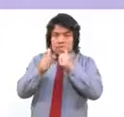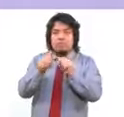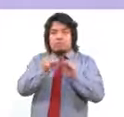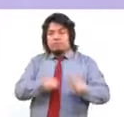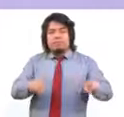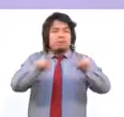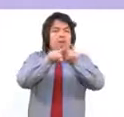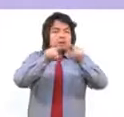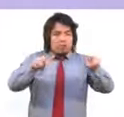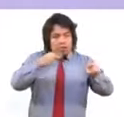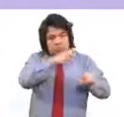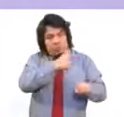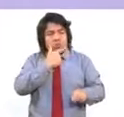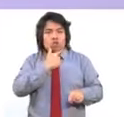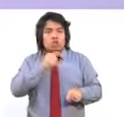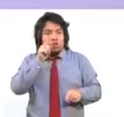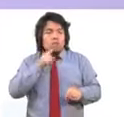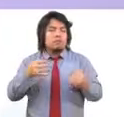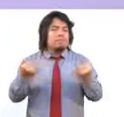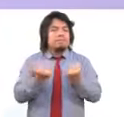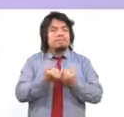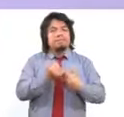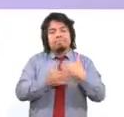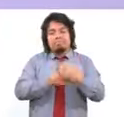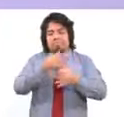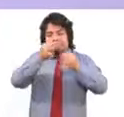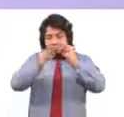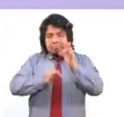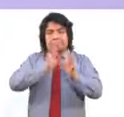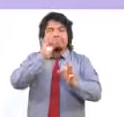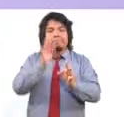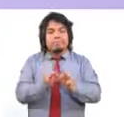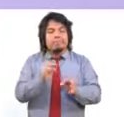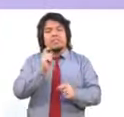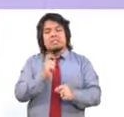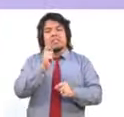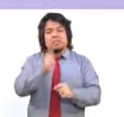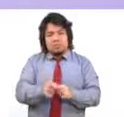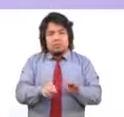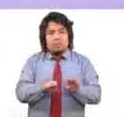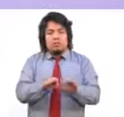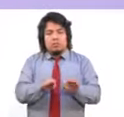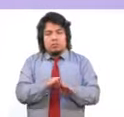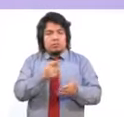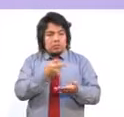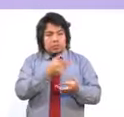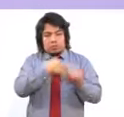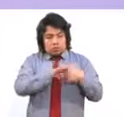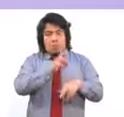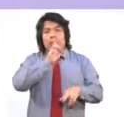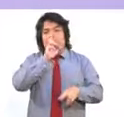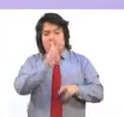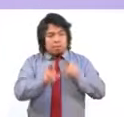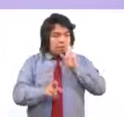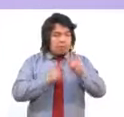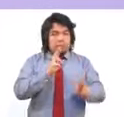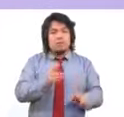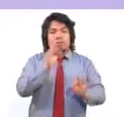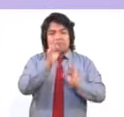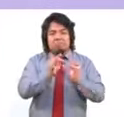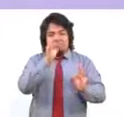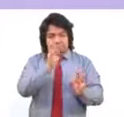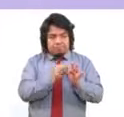de género y las reglas del debido proceso, que se traducen en resoluciones ejemplares en